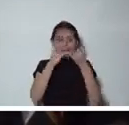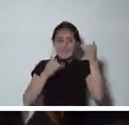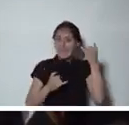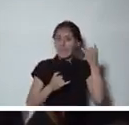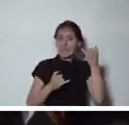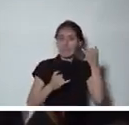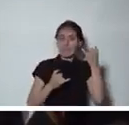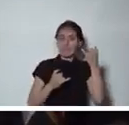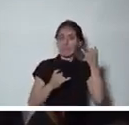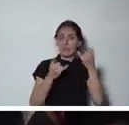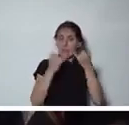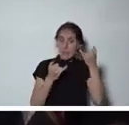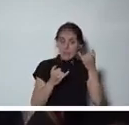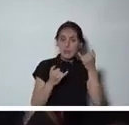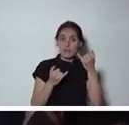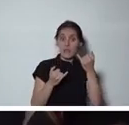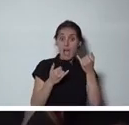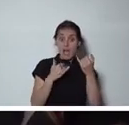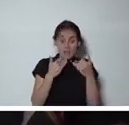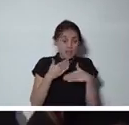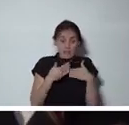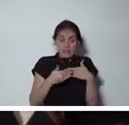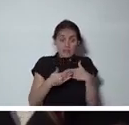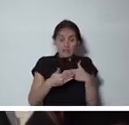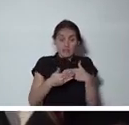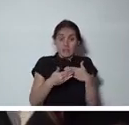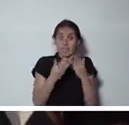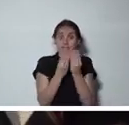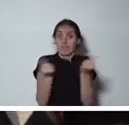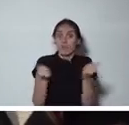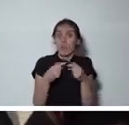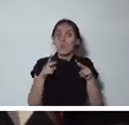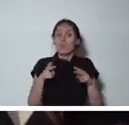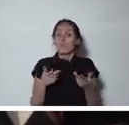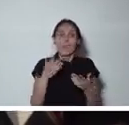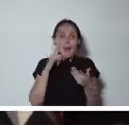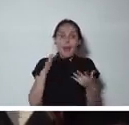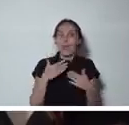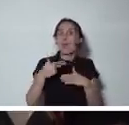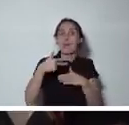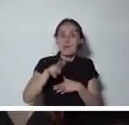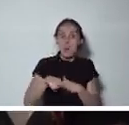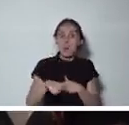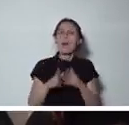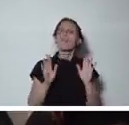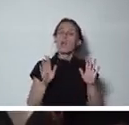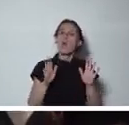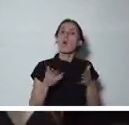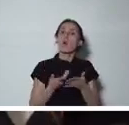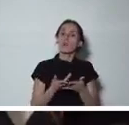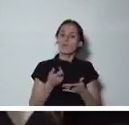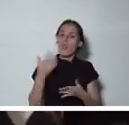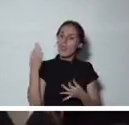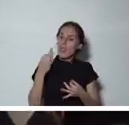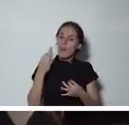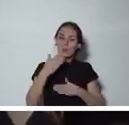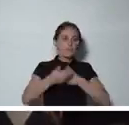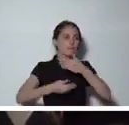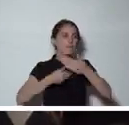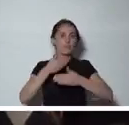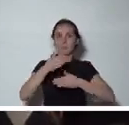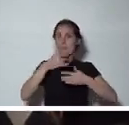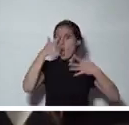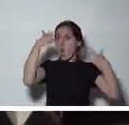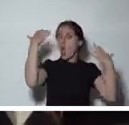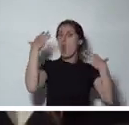no permite hacer a lo nuevo pero que es muy difícil que pueda recuperarse con la misma lógica que ha desarrollado en las últimas